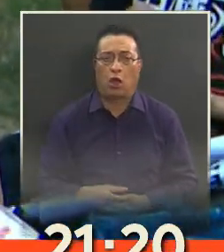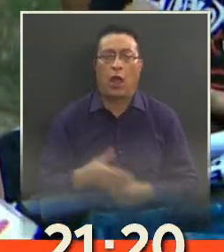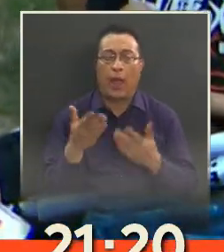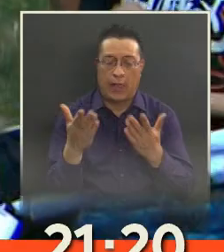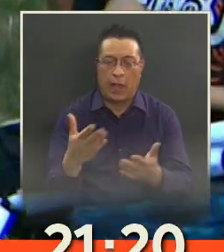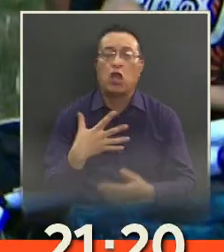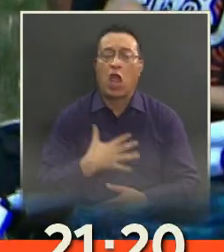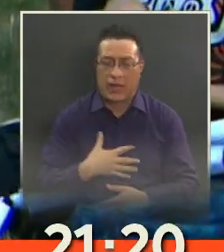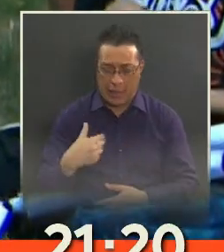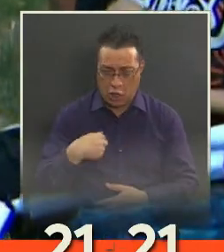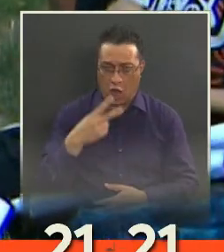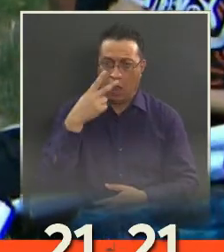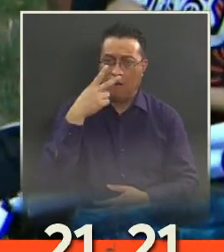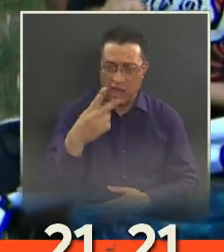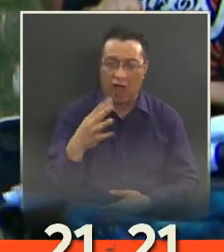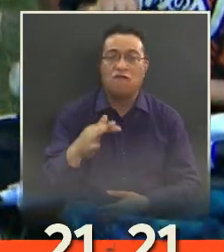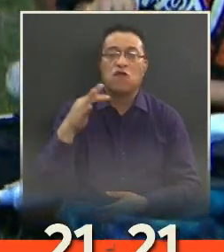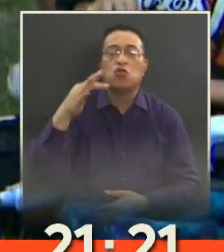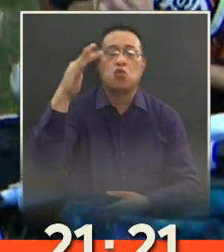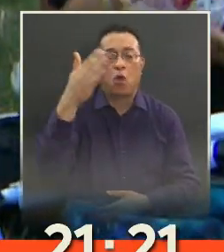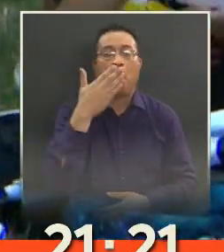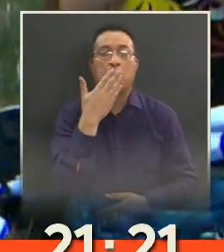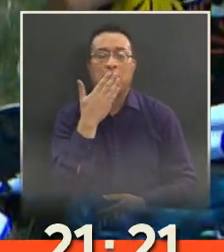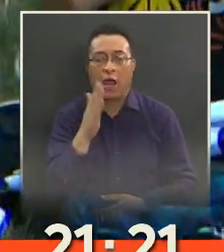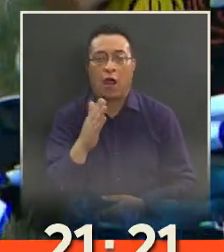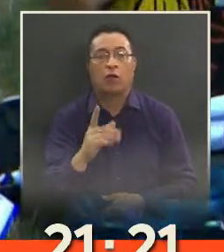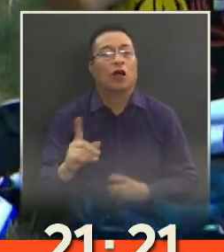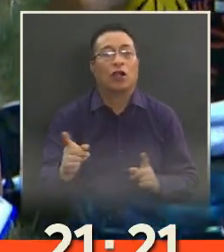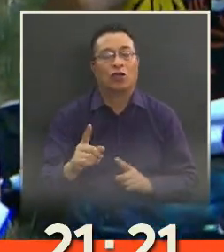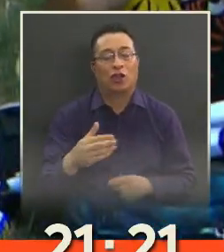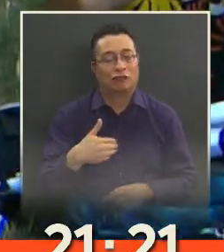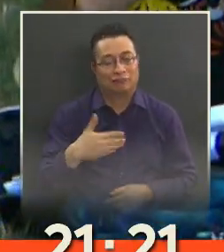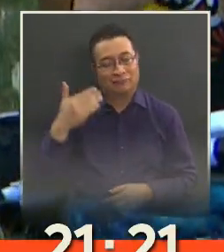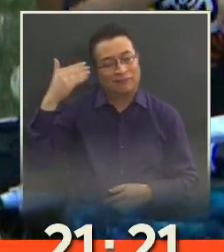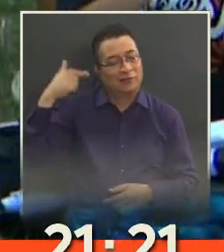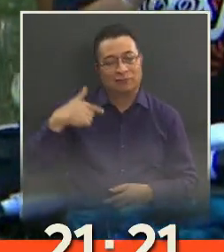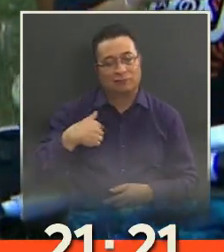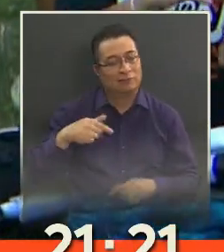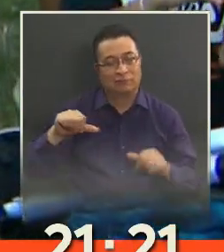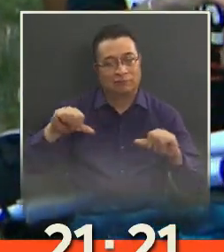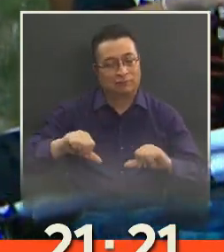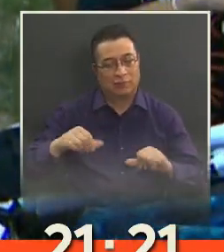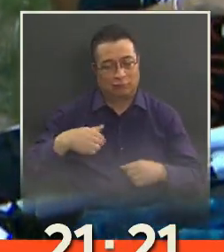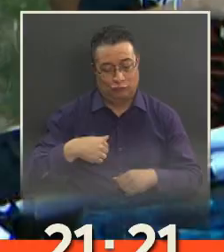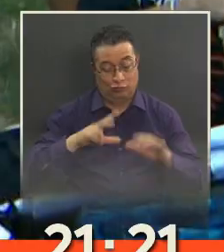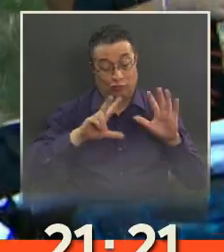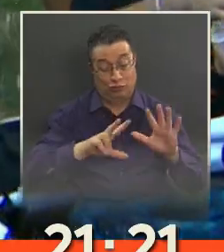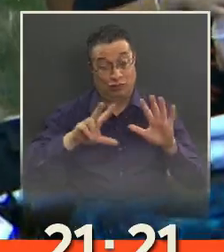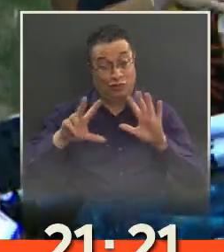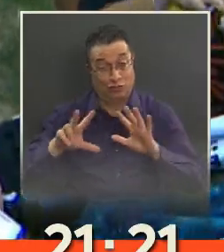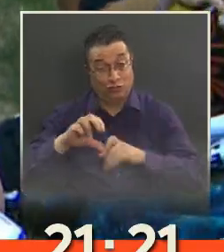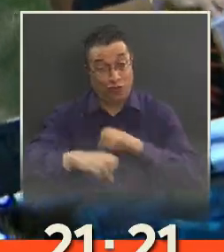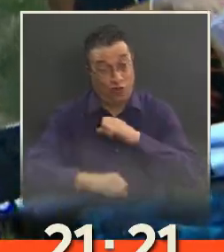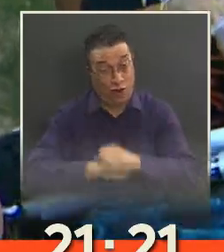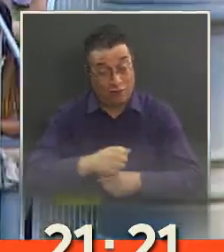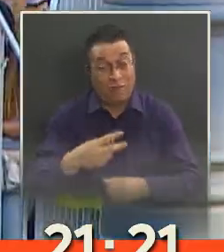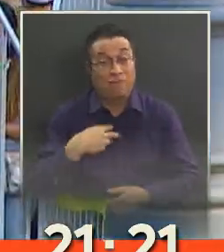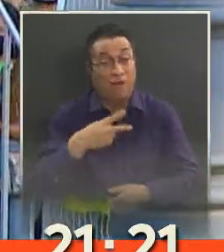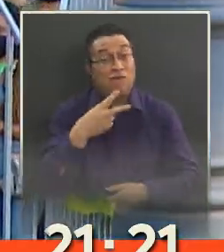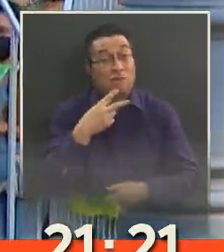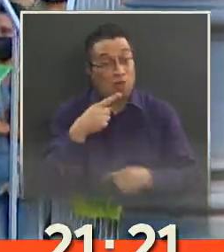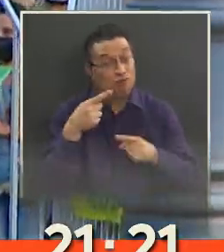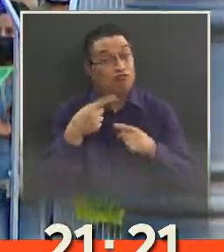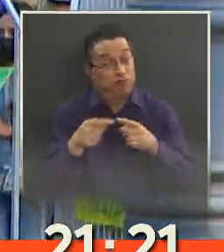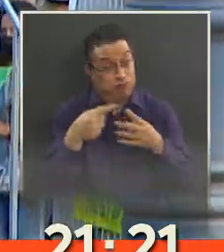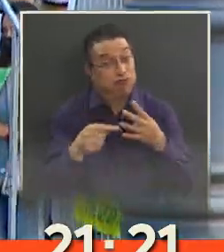que... Quiero yo ver un futuro mejor, no el que tuvimos nosotros, porque yo con 88 años he vivido muchas cosas.